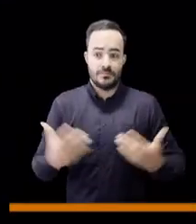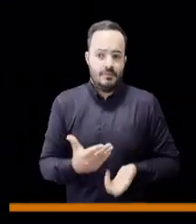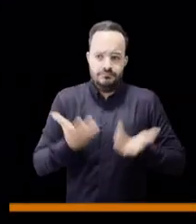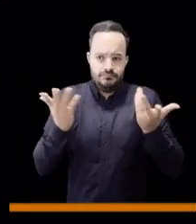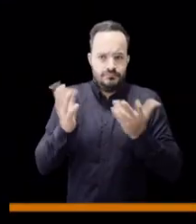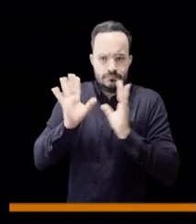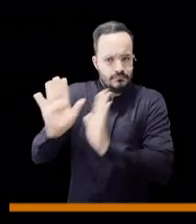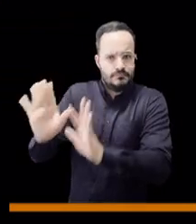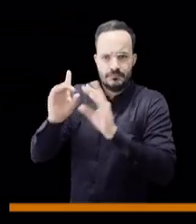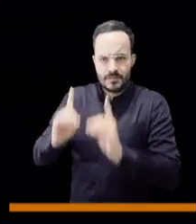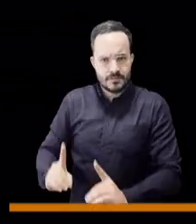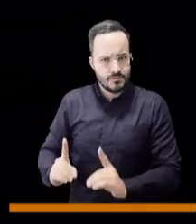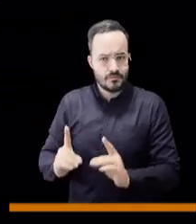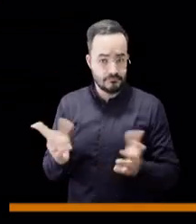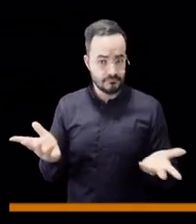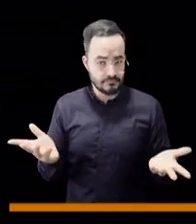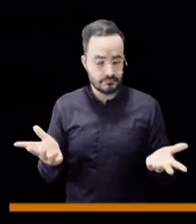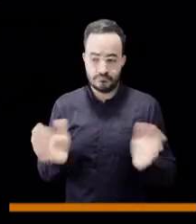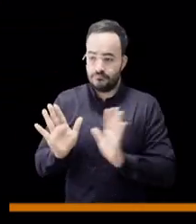¿cierto?